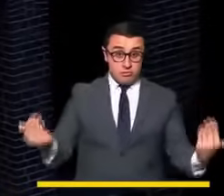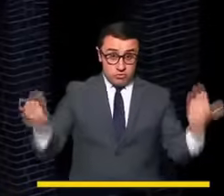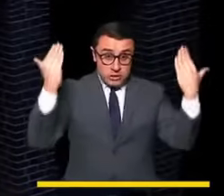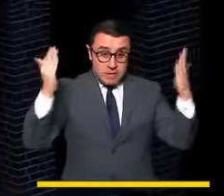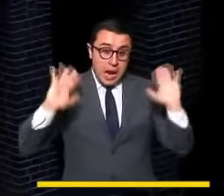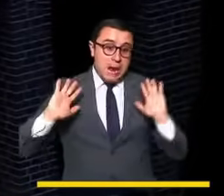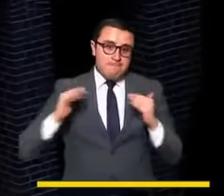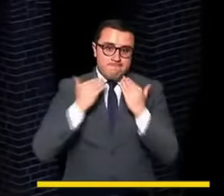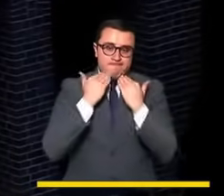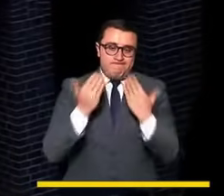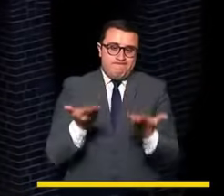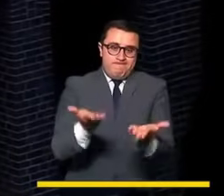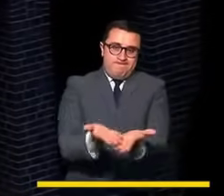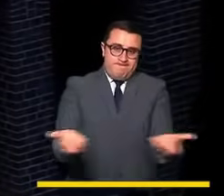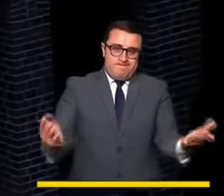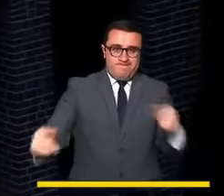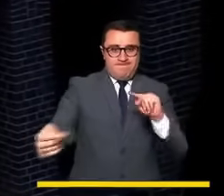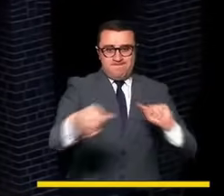para ustedes.